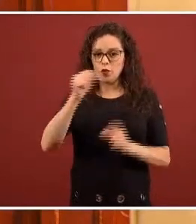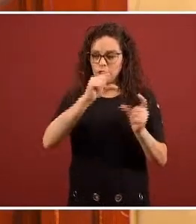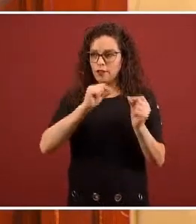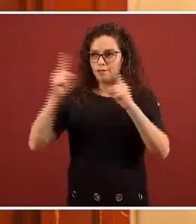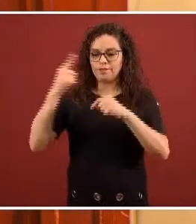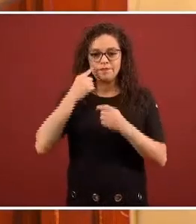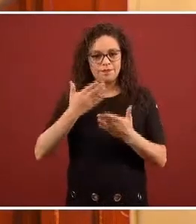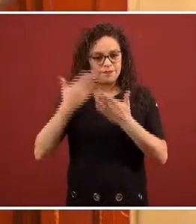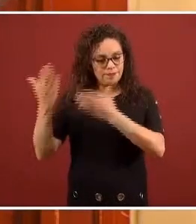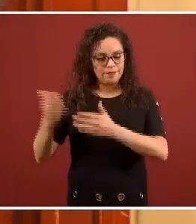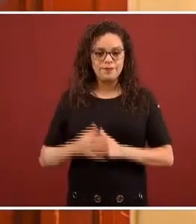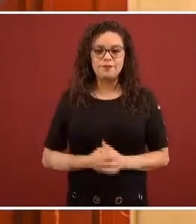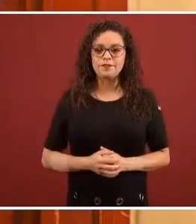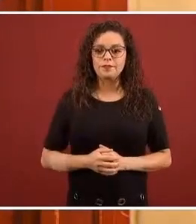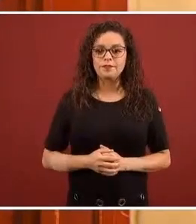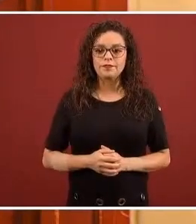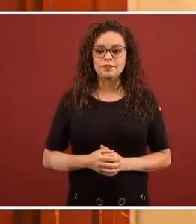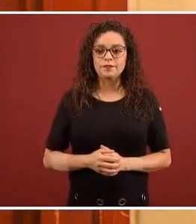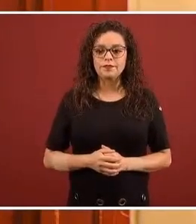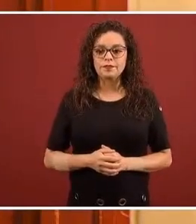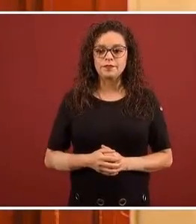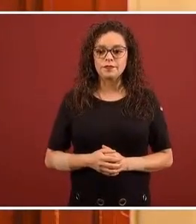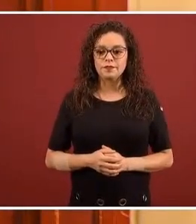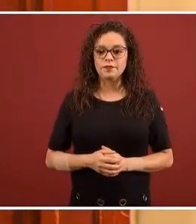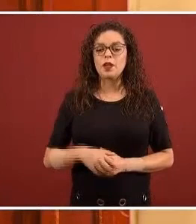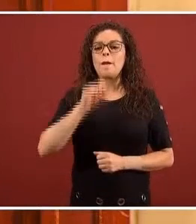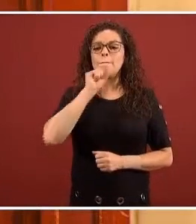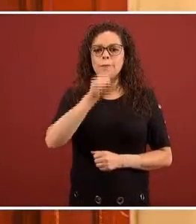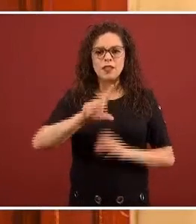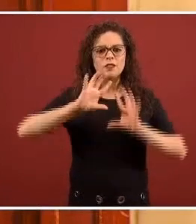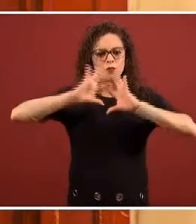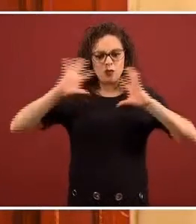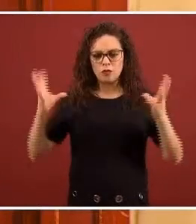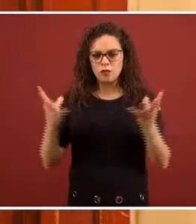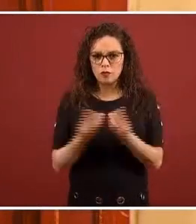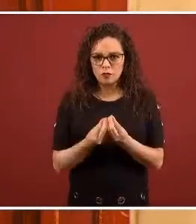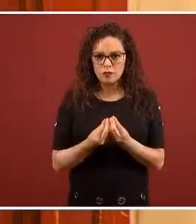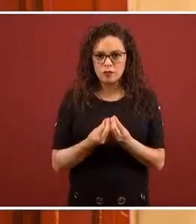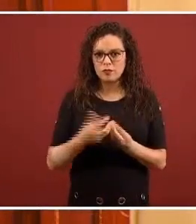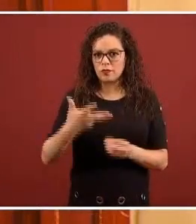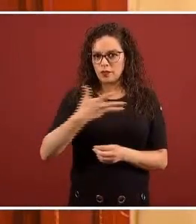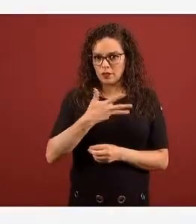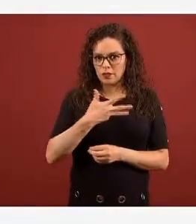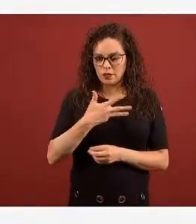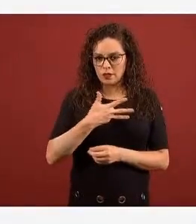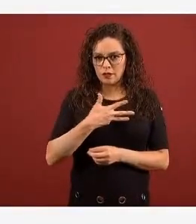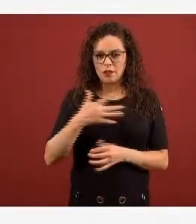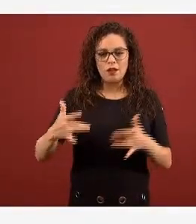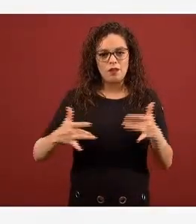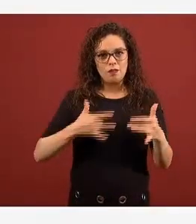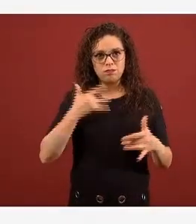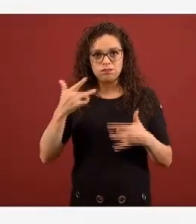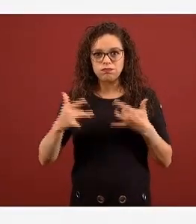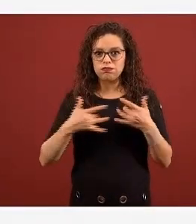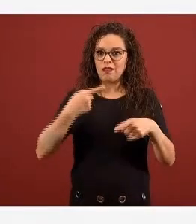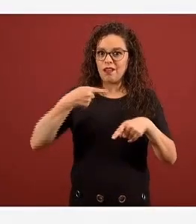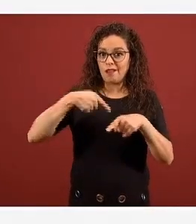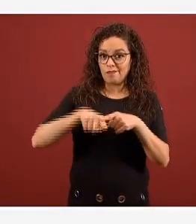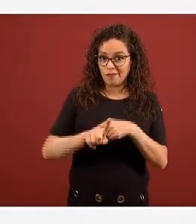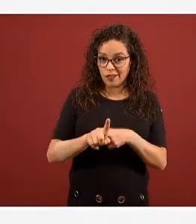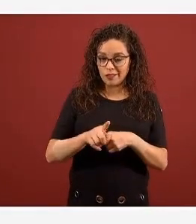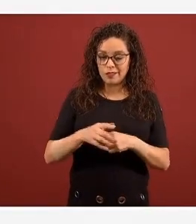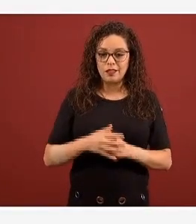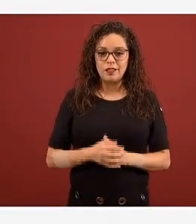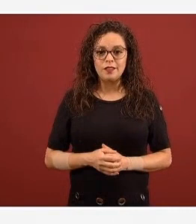tenemos los mismos casos acumulados activos, es decir, con inicio de síntomas en los